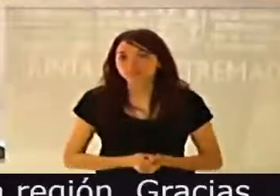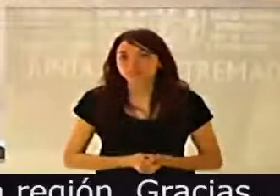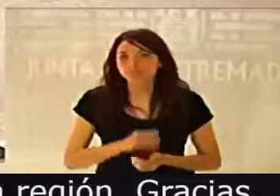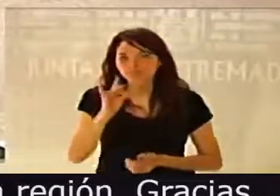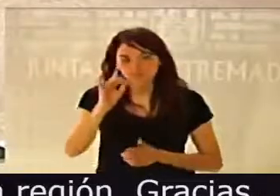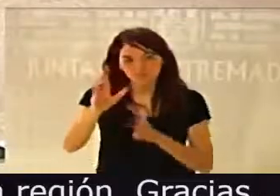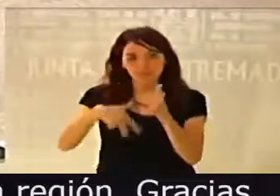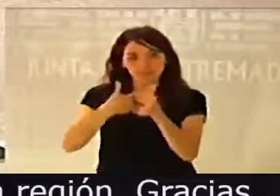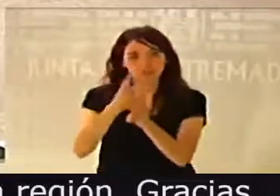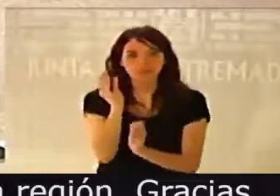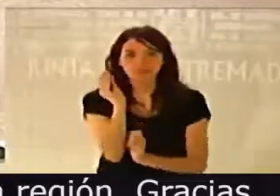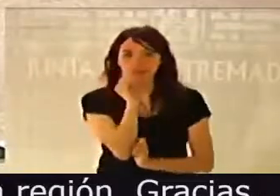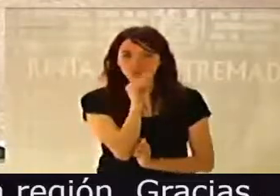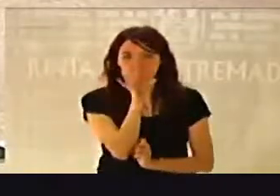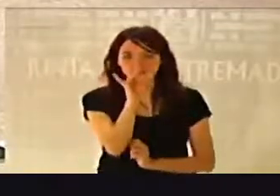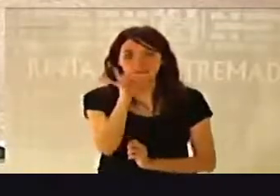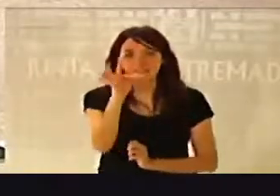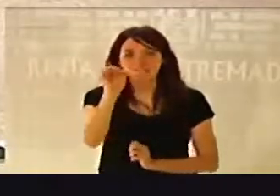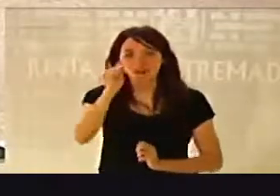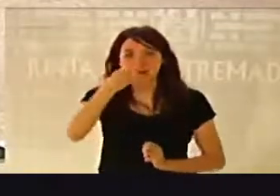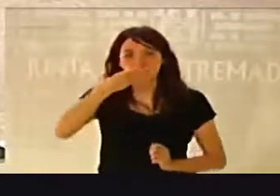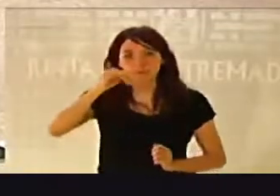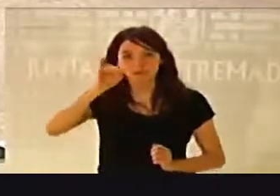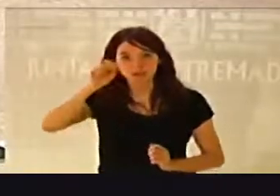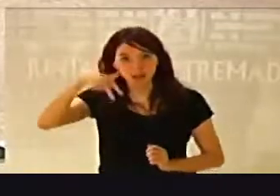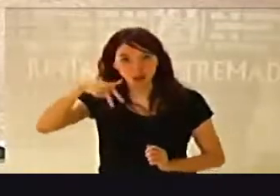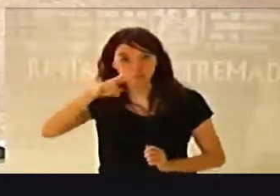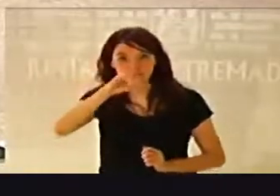videoconferencia. Fabián Vázquez, de la cadena COPE.